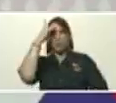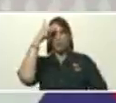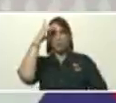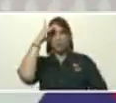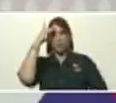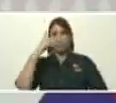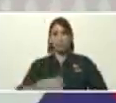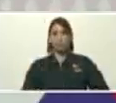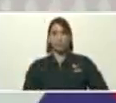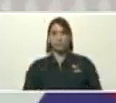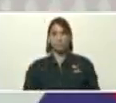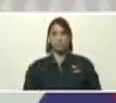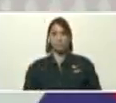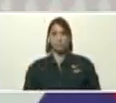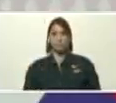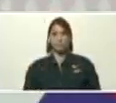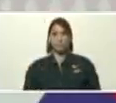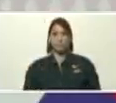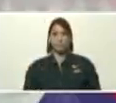vicepresidenta obrera.